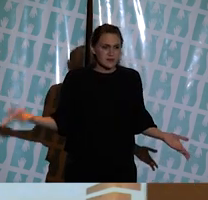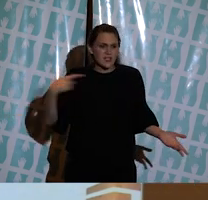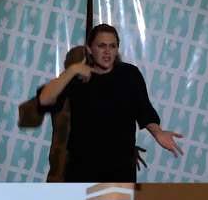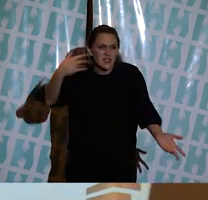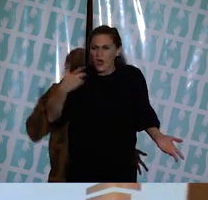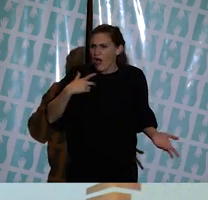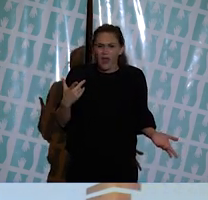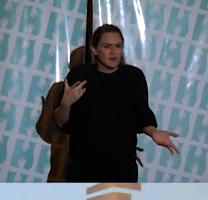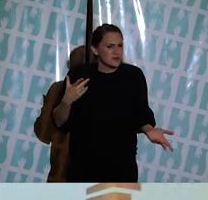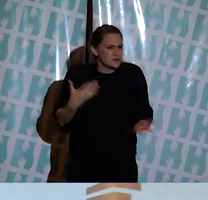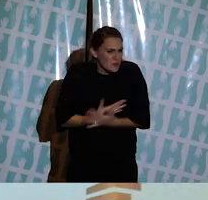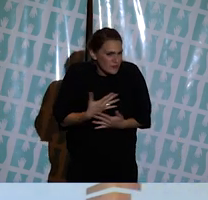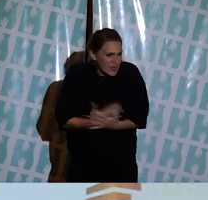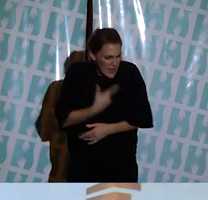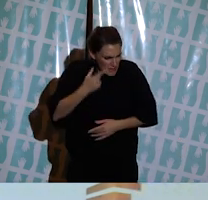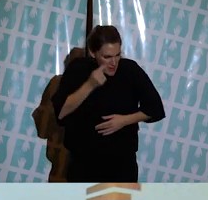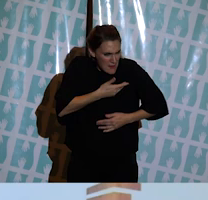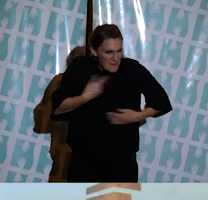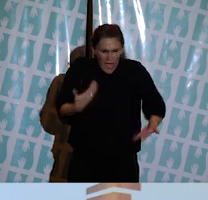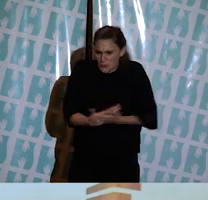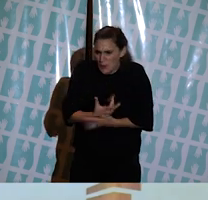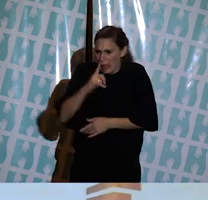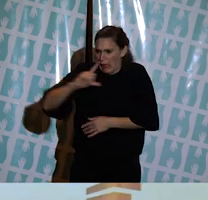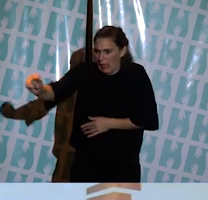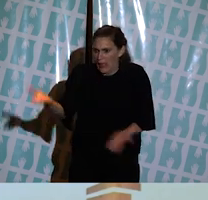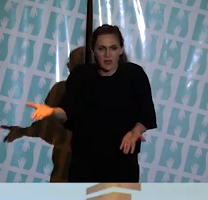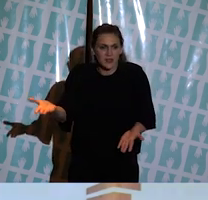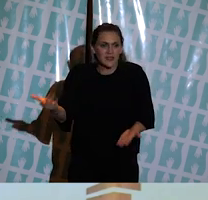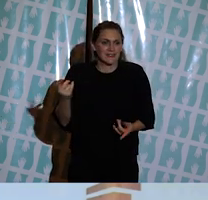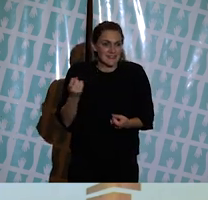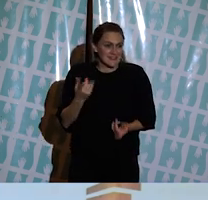es doloroso, ya lo vimos. No necesitas tener a tu hijo